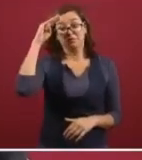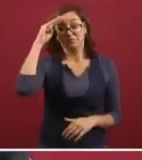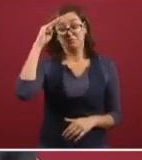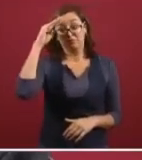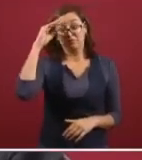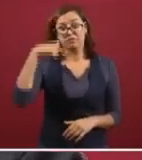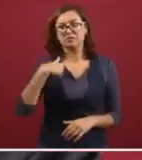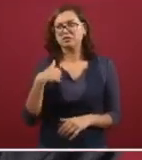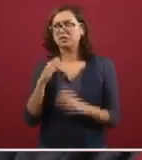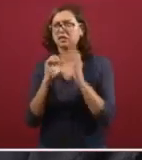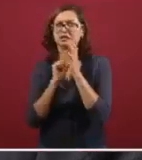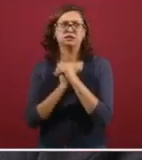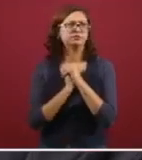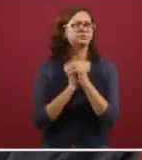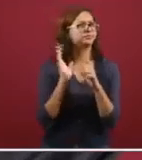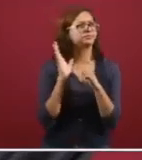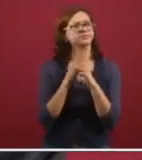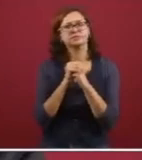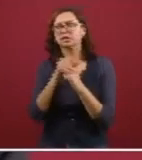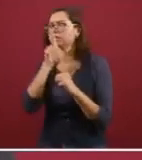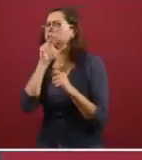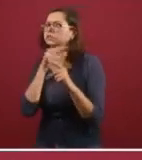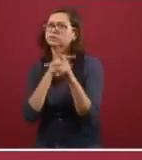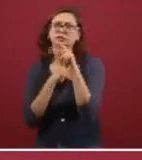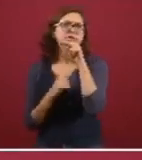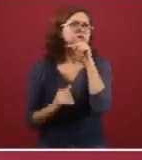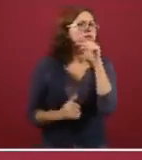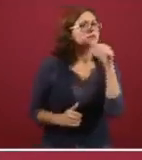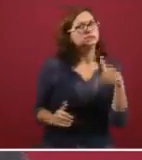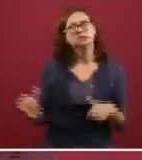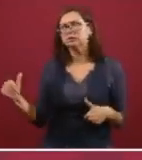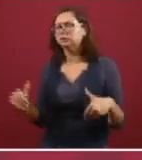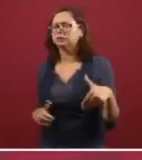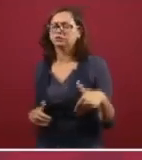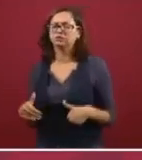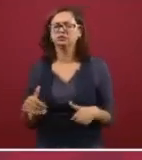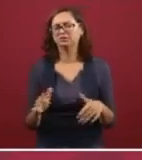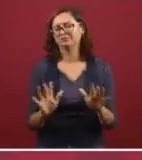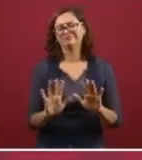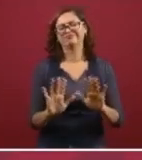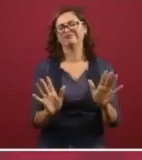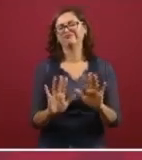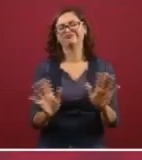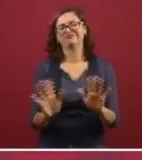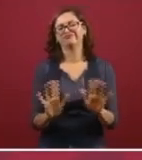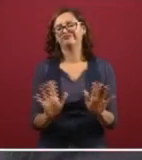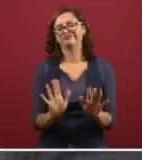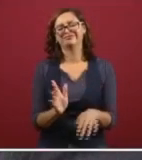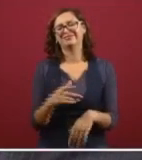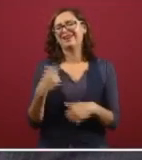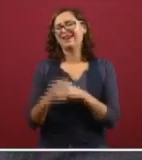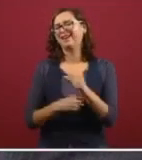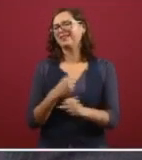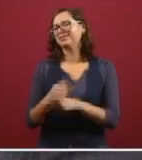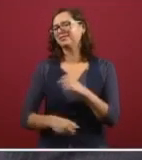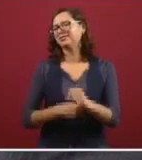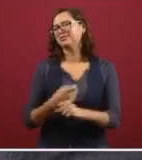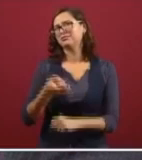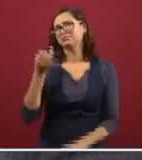me mortifican o me molestan. No, ya llevo muchos años en esto.